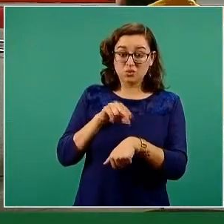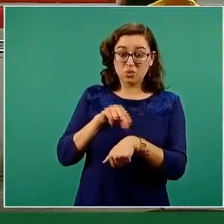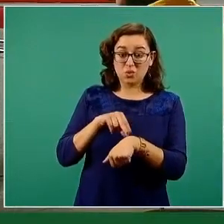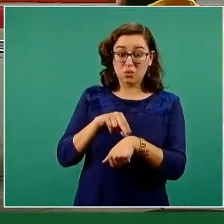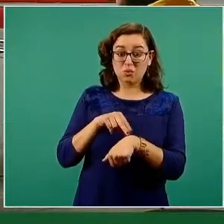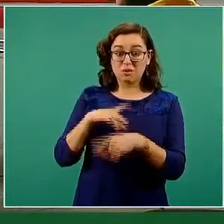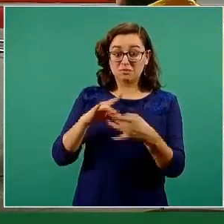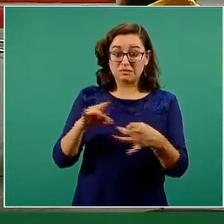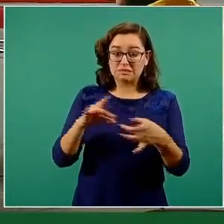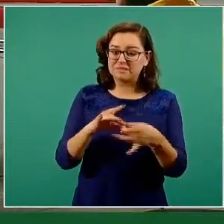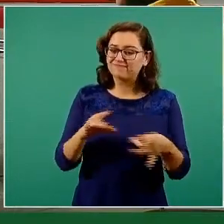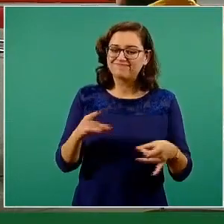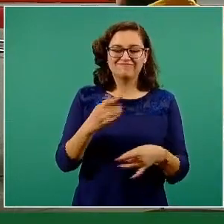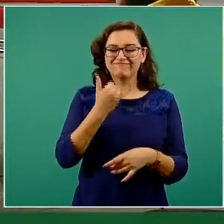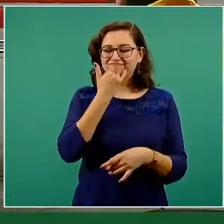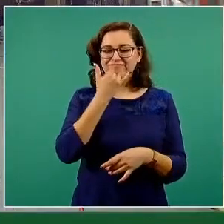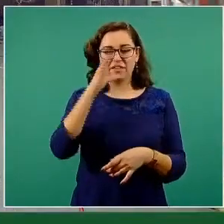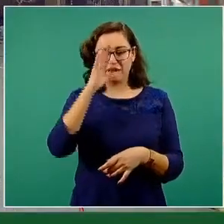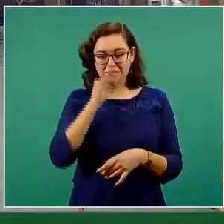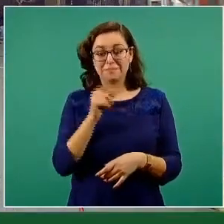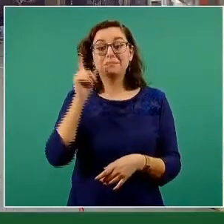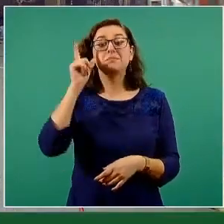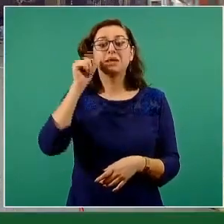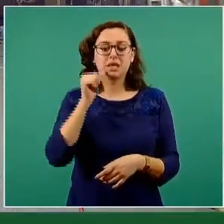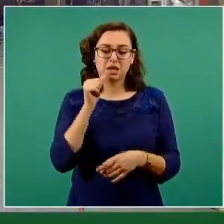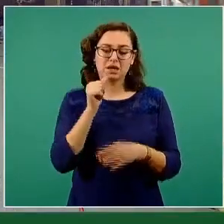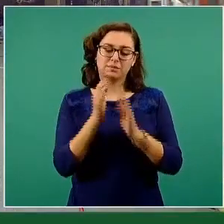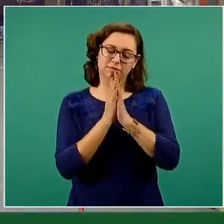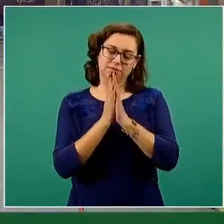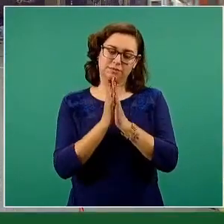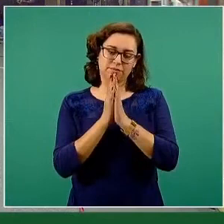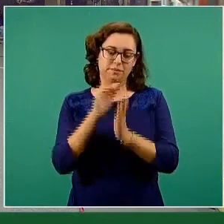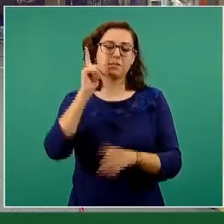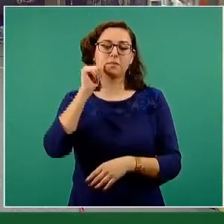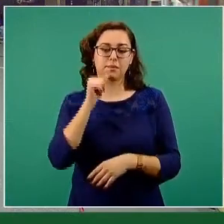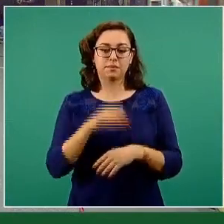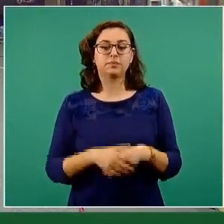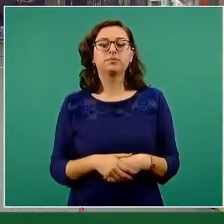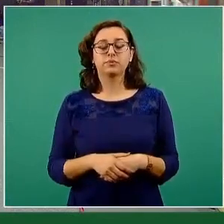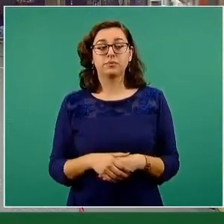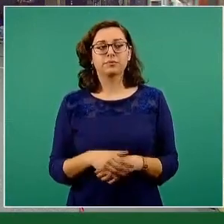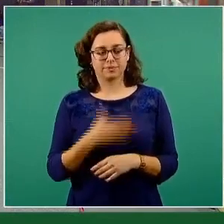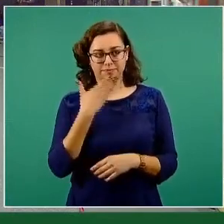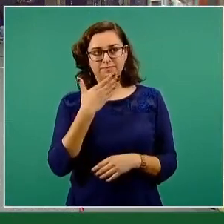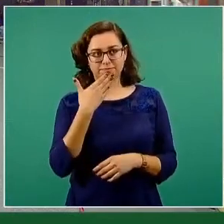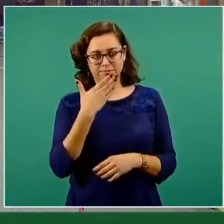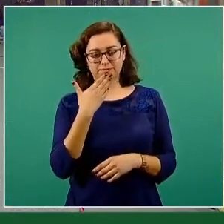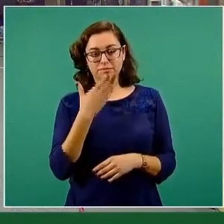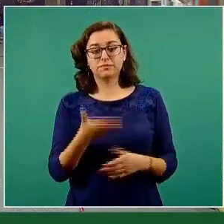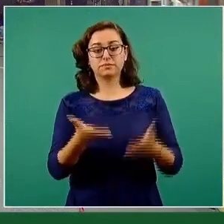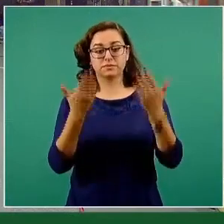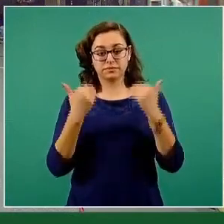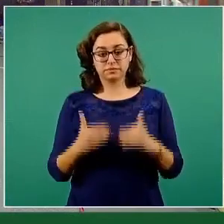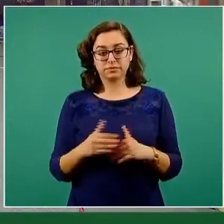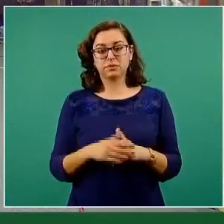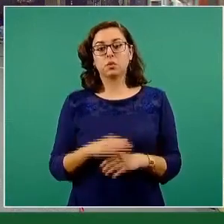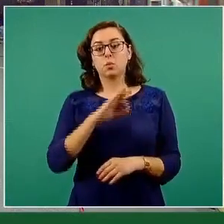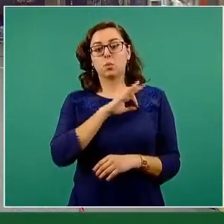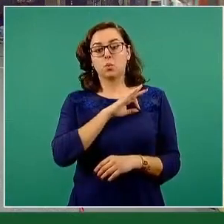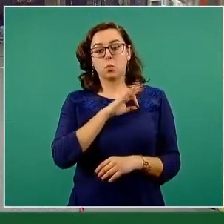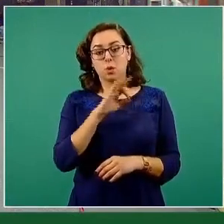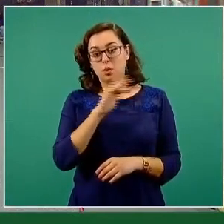vendrá. Ok, bueno, pero por el momento sí quisiera preguntarle si es